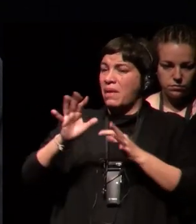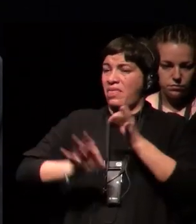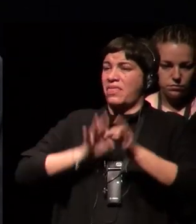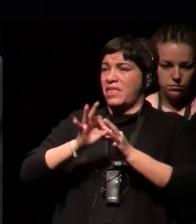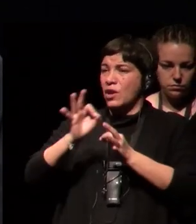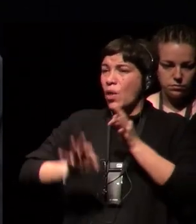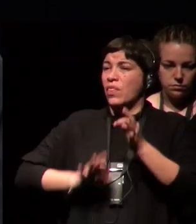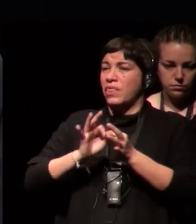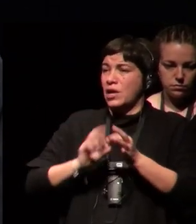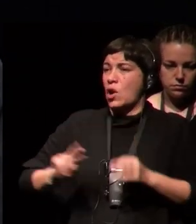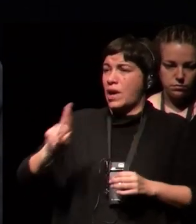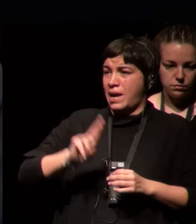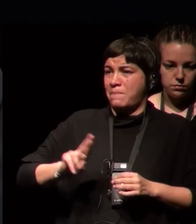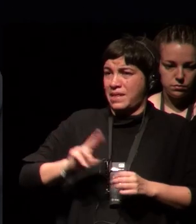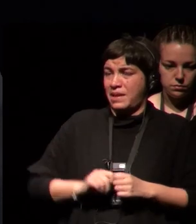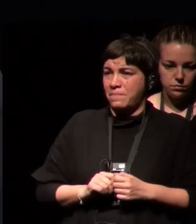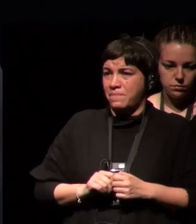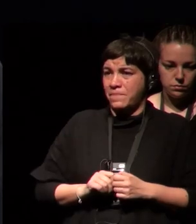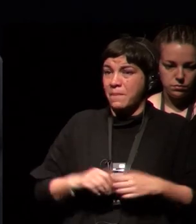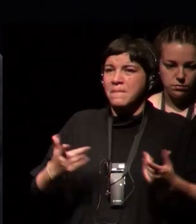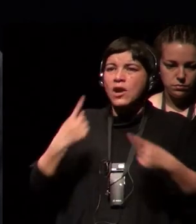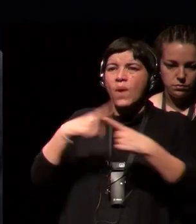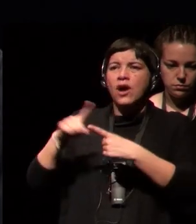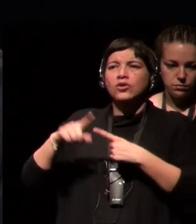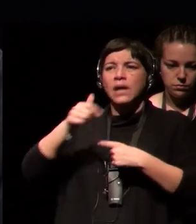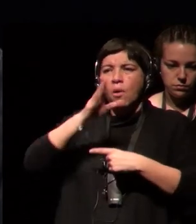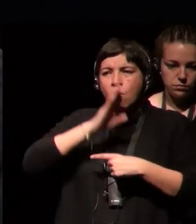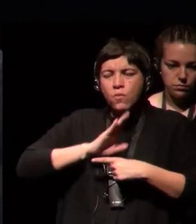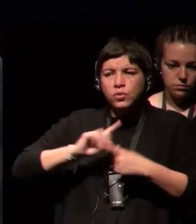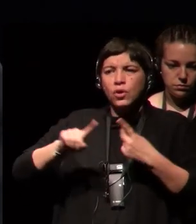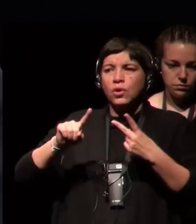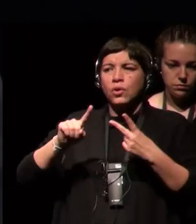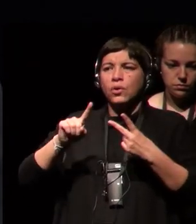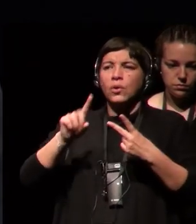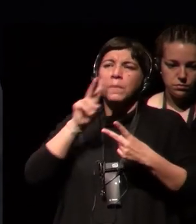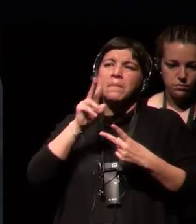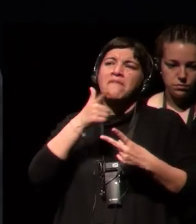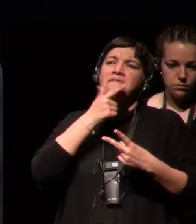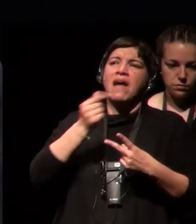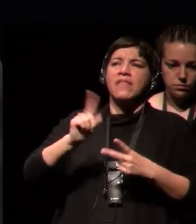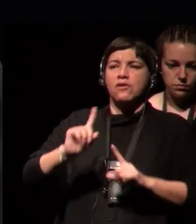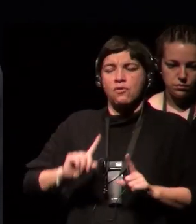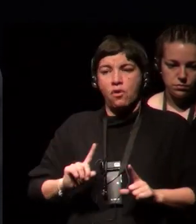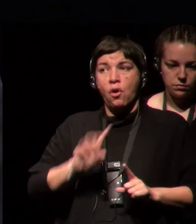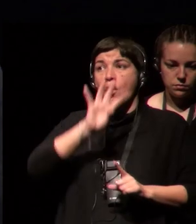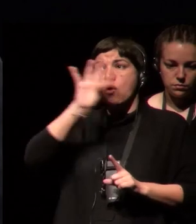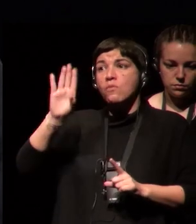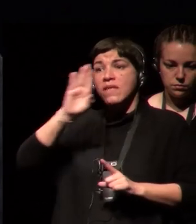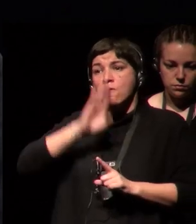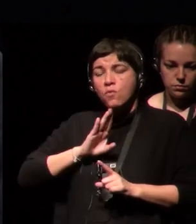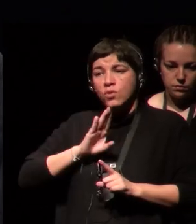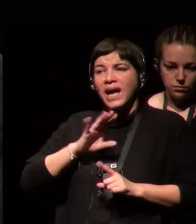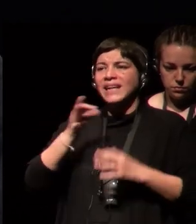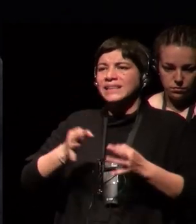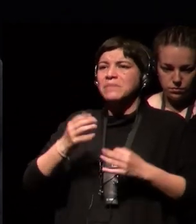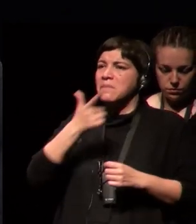asuntos ocultos o escondidos se aprecian fácilmente y las comunidades ocultas no siempre son fáciles de